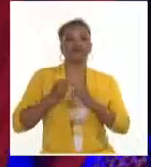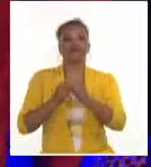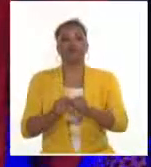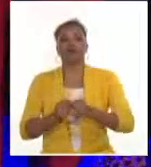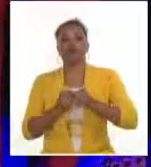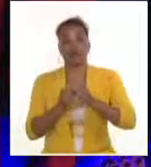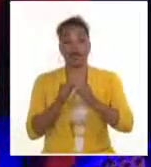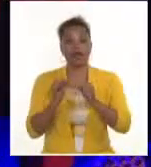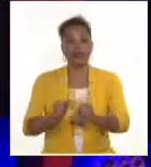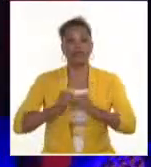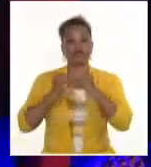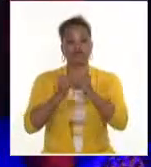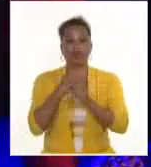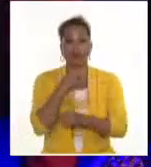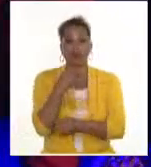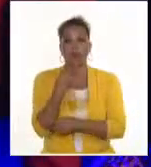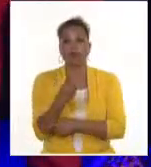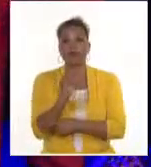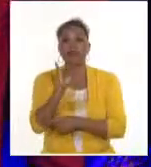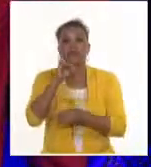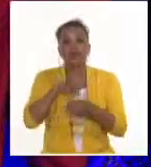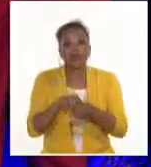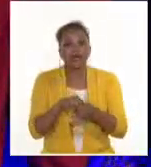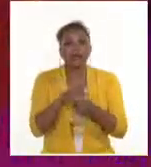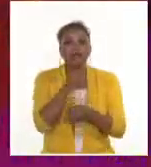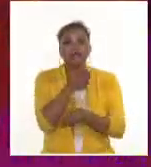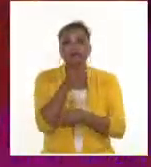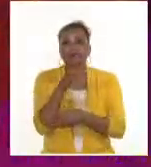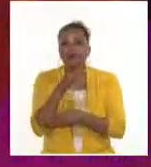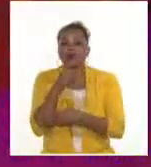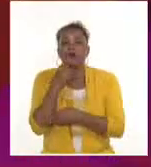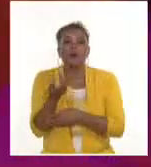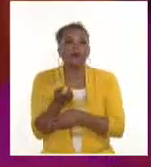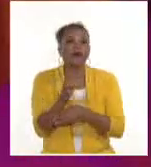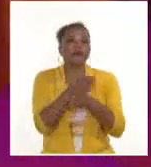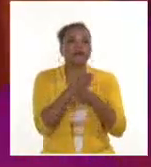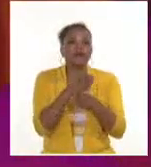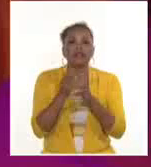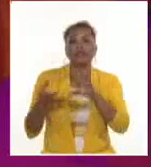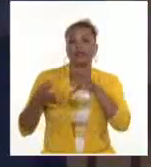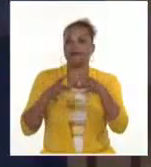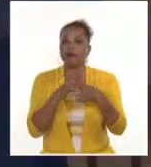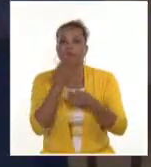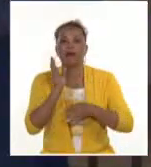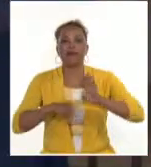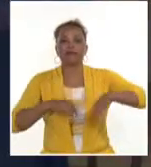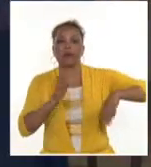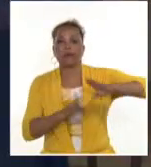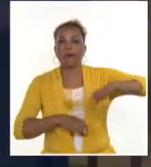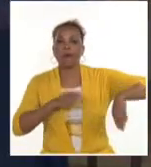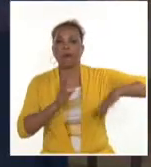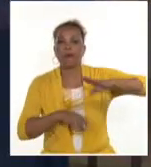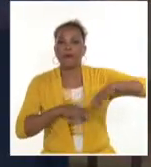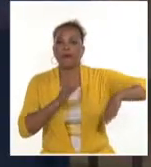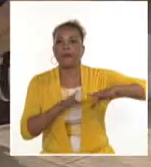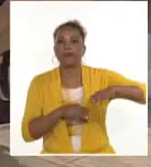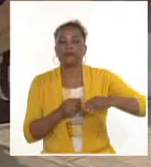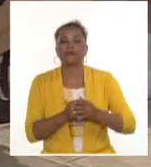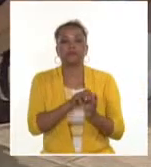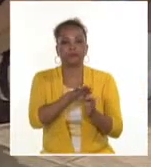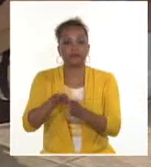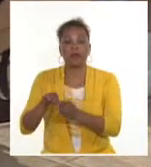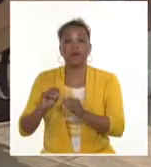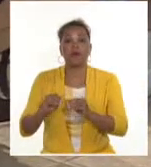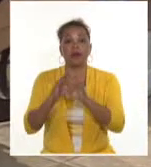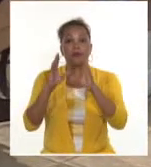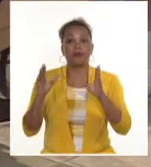voces los integrantes ofrecieron un recorrido por la mayoría de las variantes de la rumba en la jornada de la mañana el músico